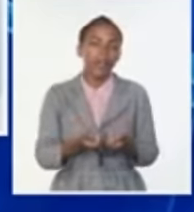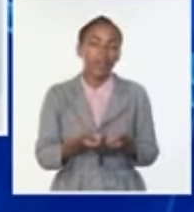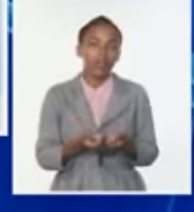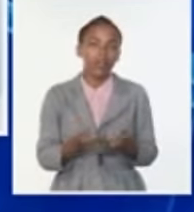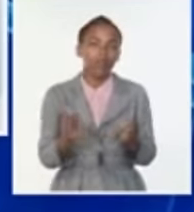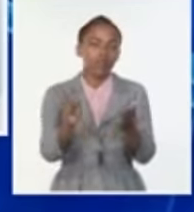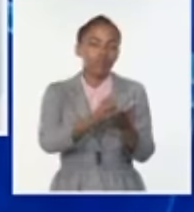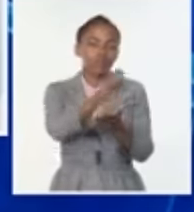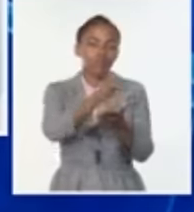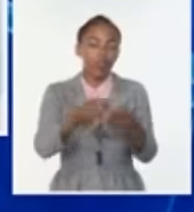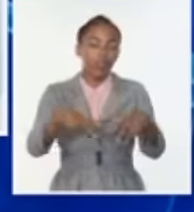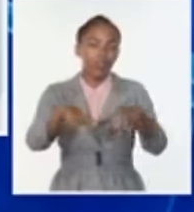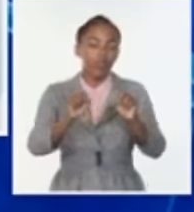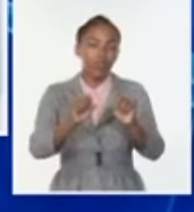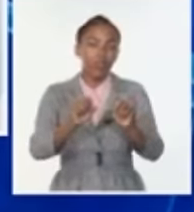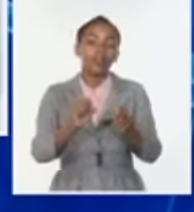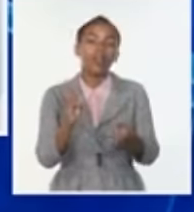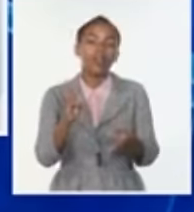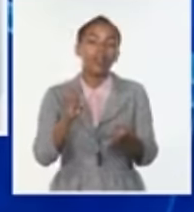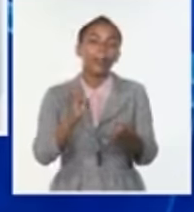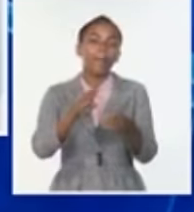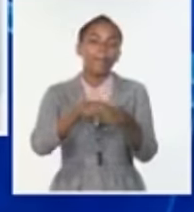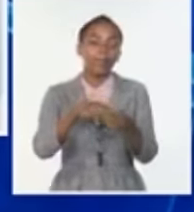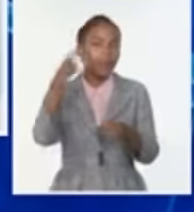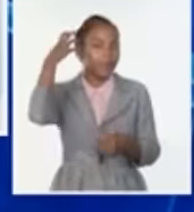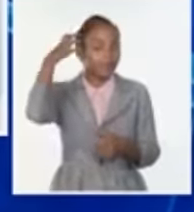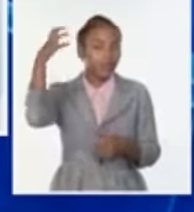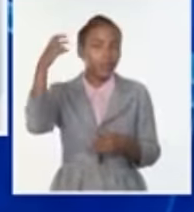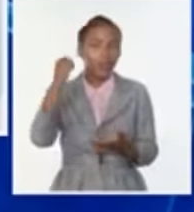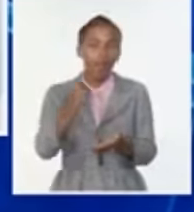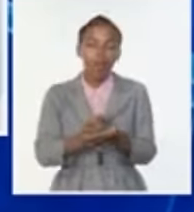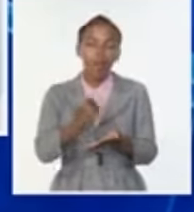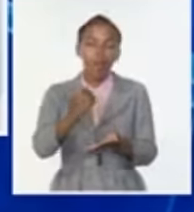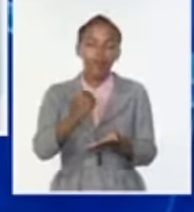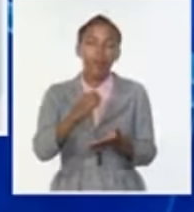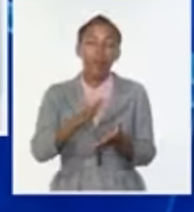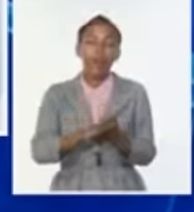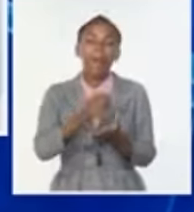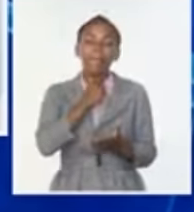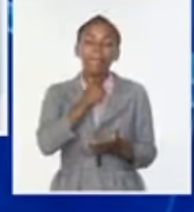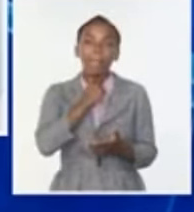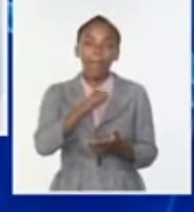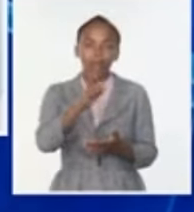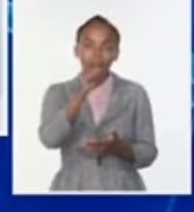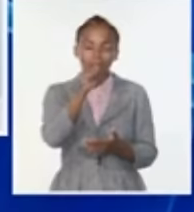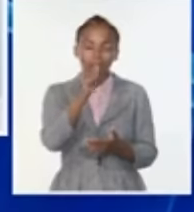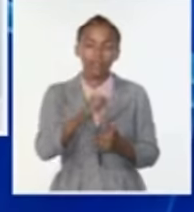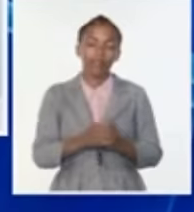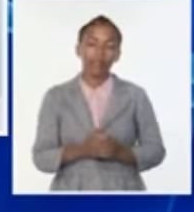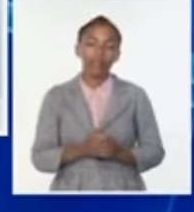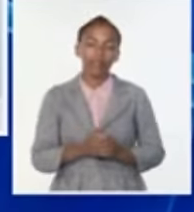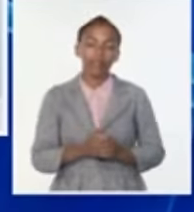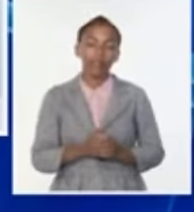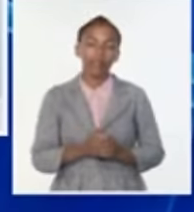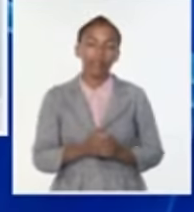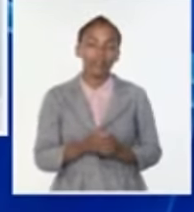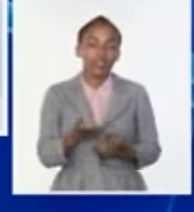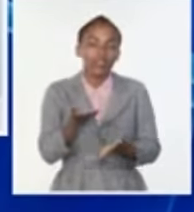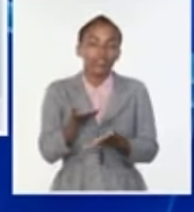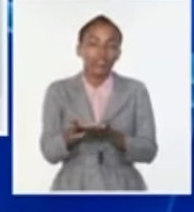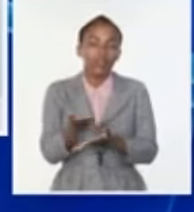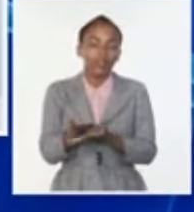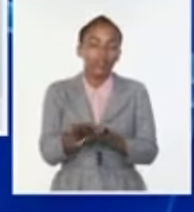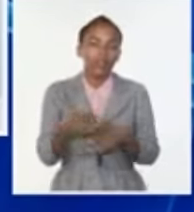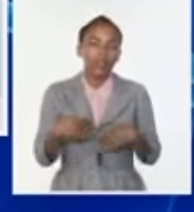MIPYMES estatales sigan siendo aprobadas por el MEP. Según las nuevas regulaciones, se exige la condición migratoria